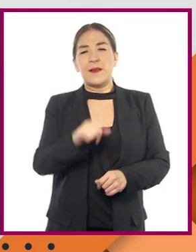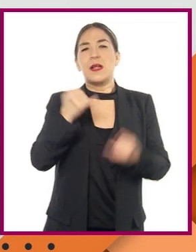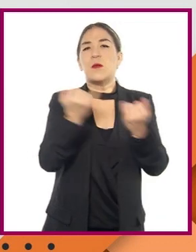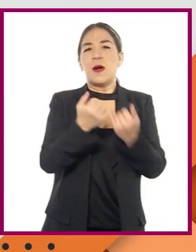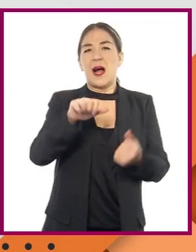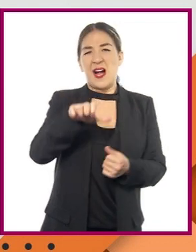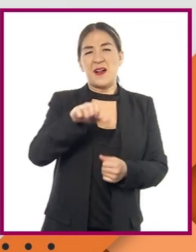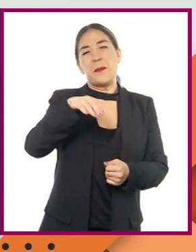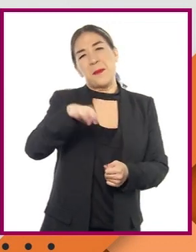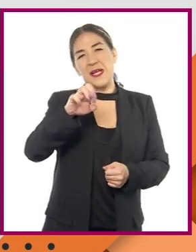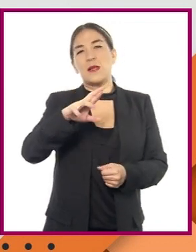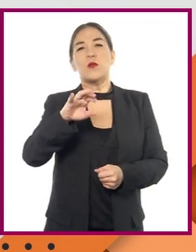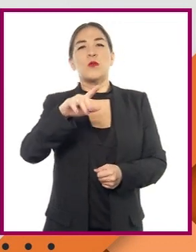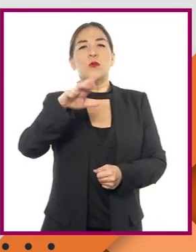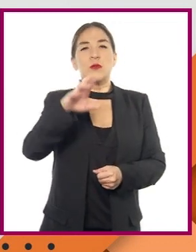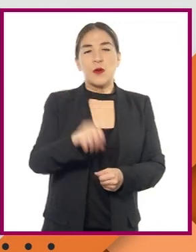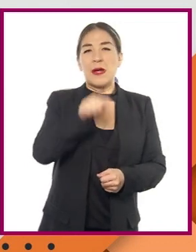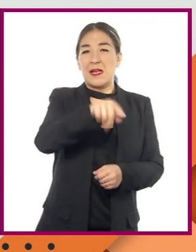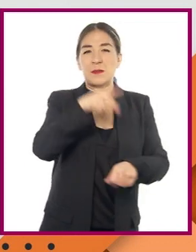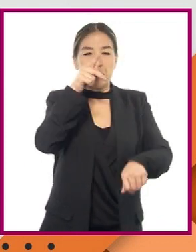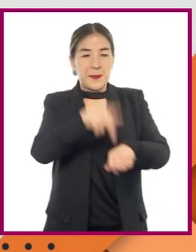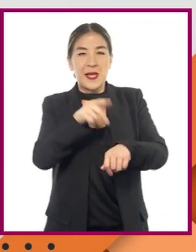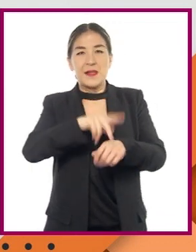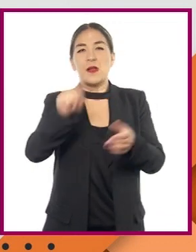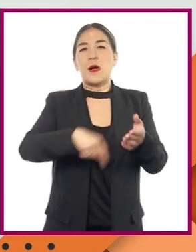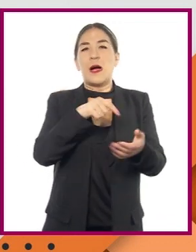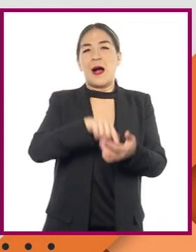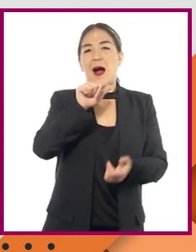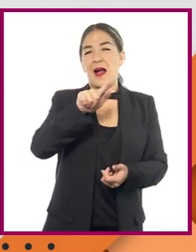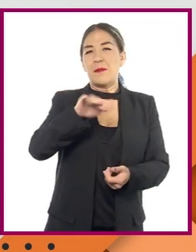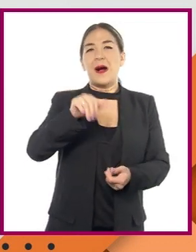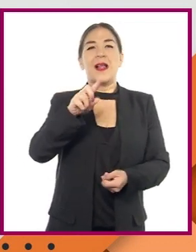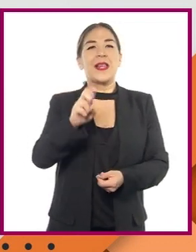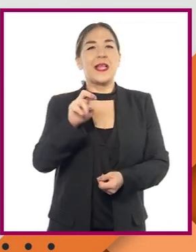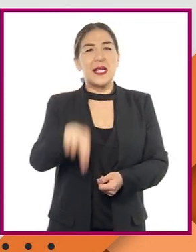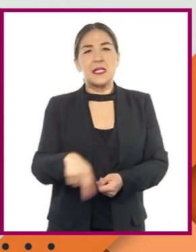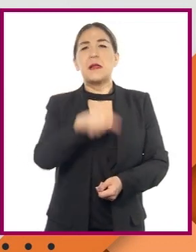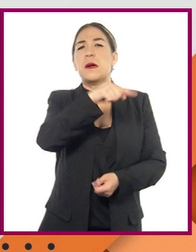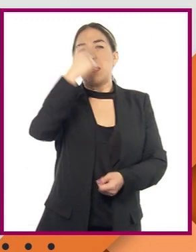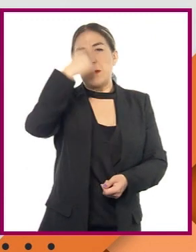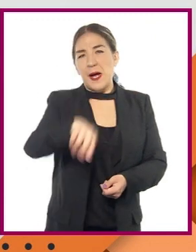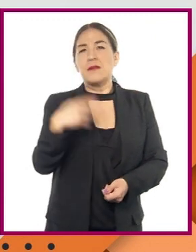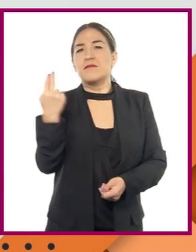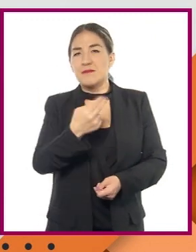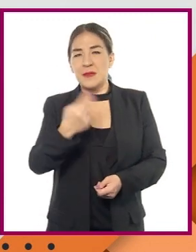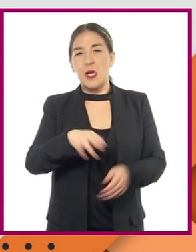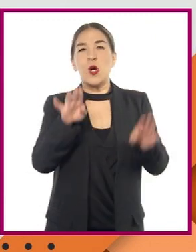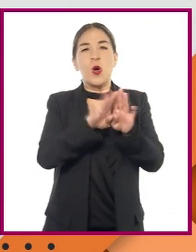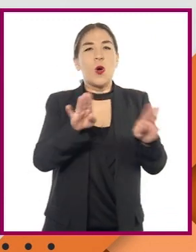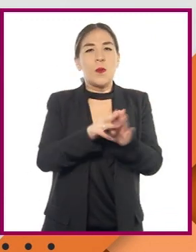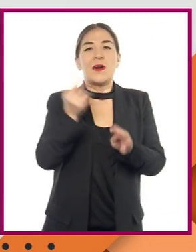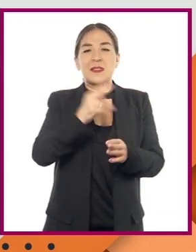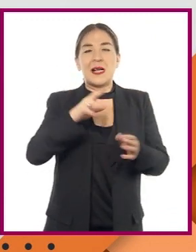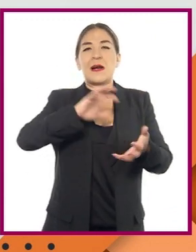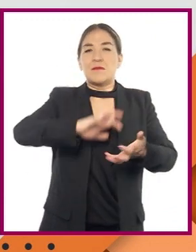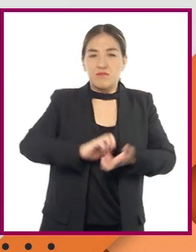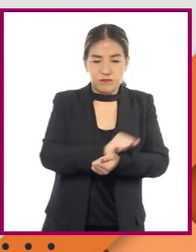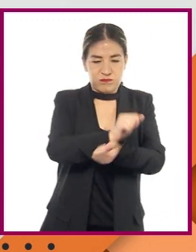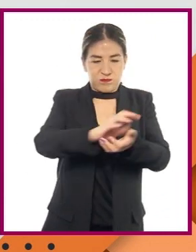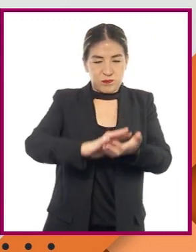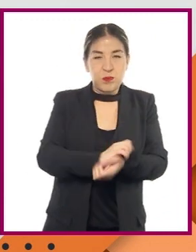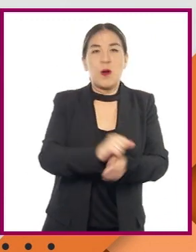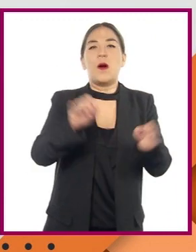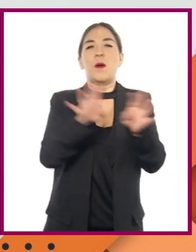o mercurio de las minas de Almadén, el cual se requería para amalgamar la plata en